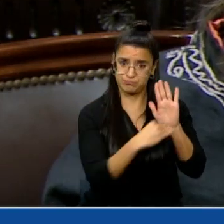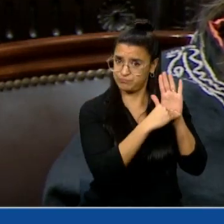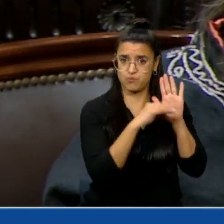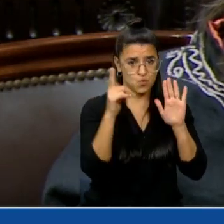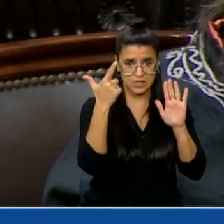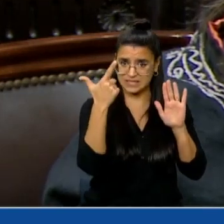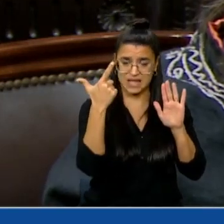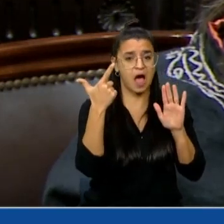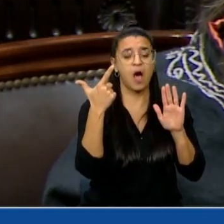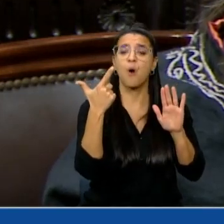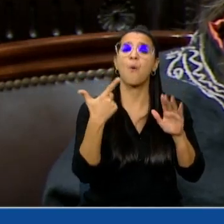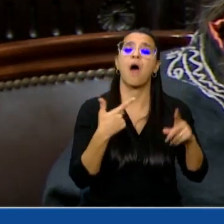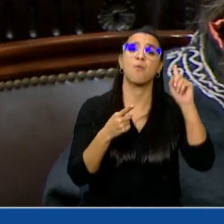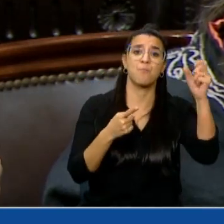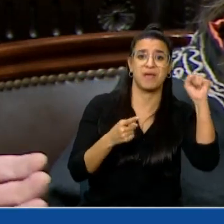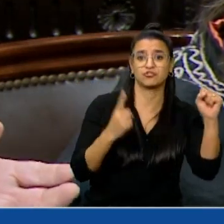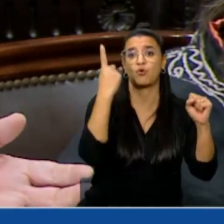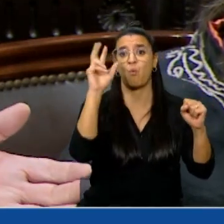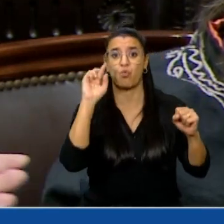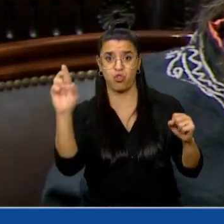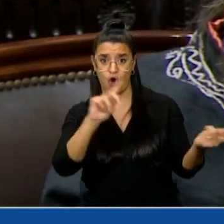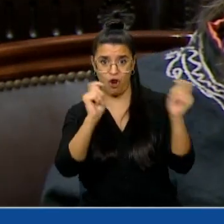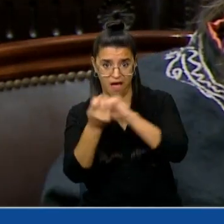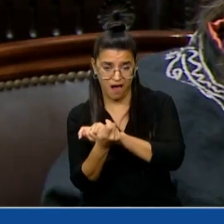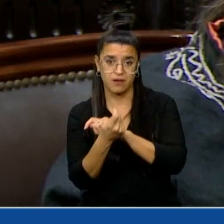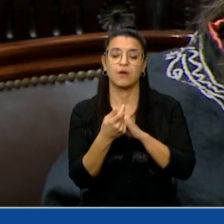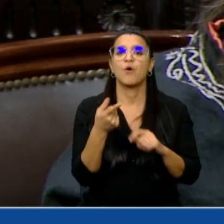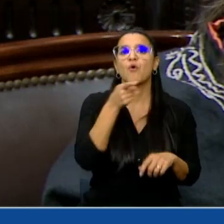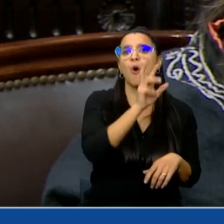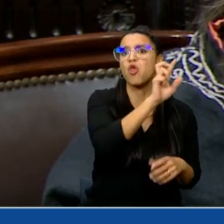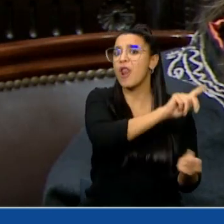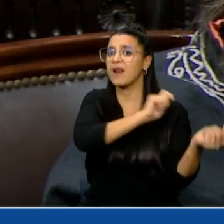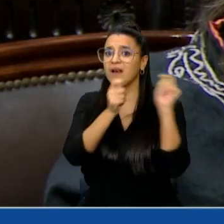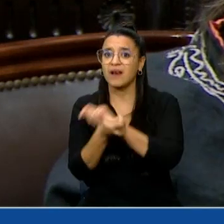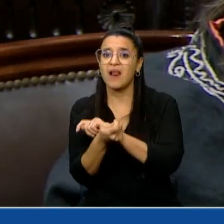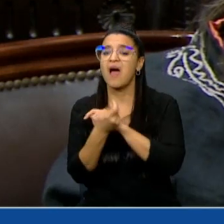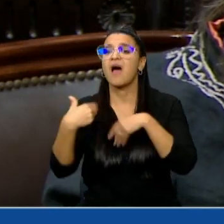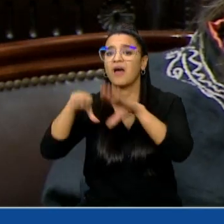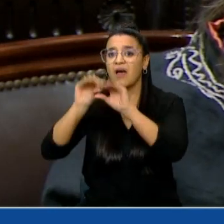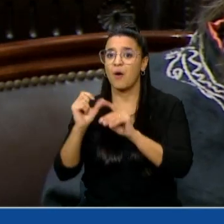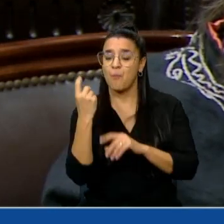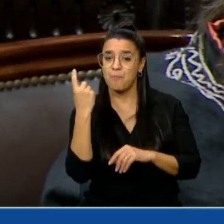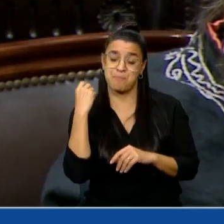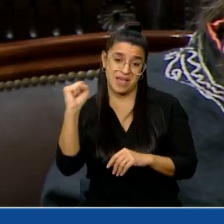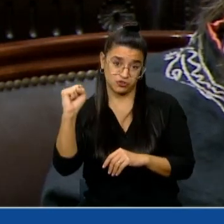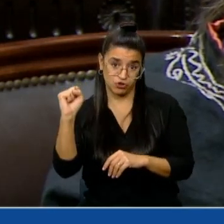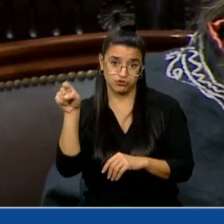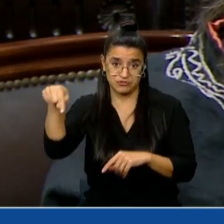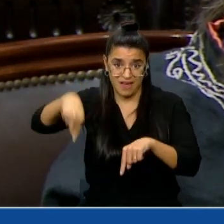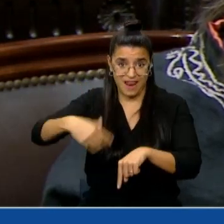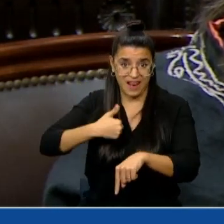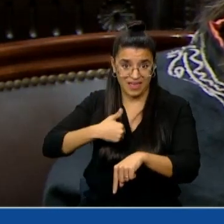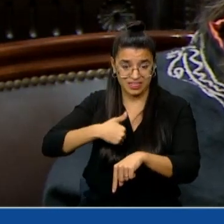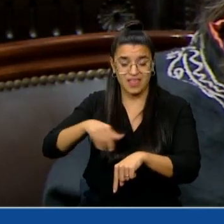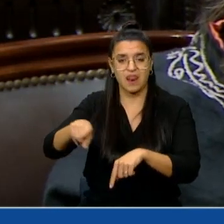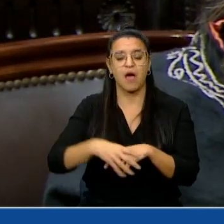incluidas en la conversión, es decir, en la especificación que existió en el país. Y es